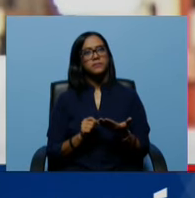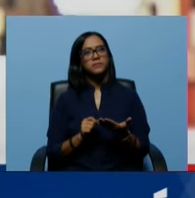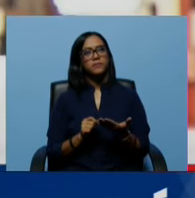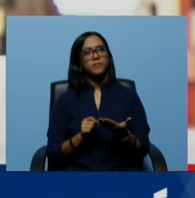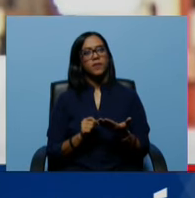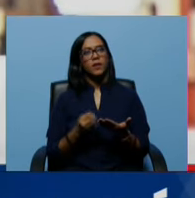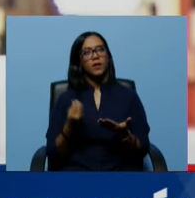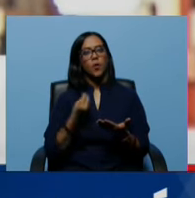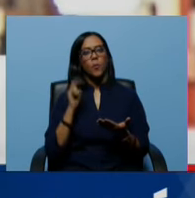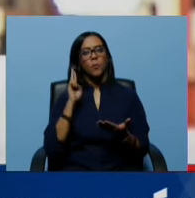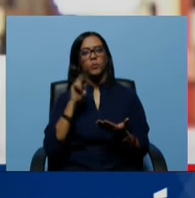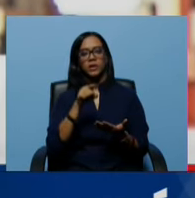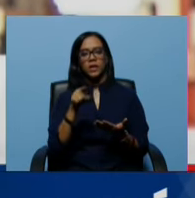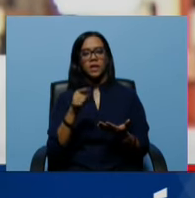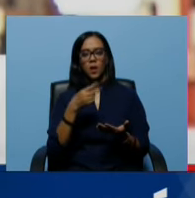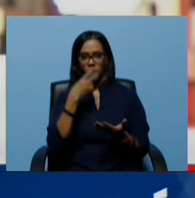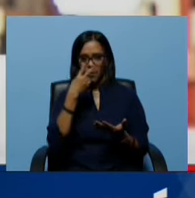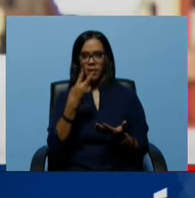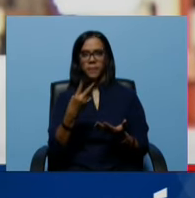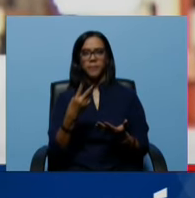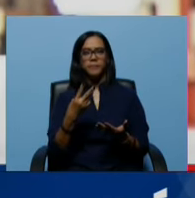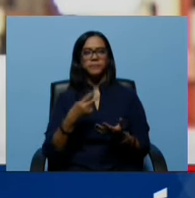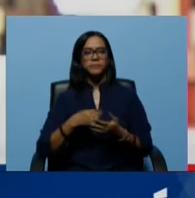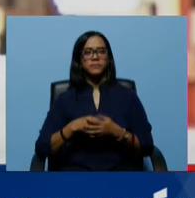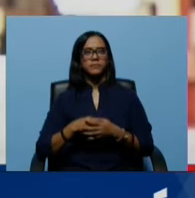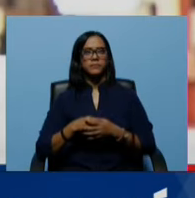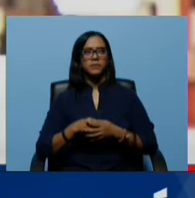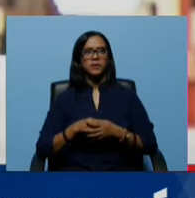Como ustedes lo pueden ver,